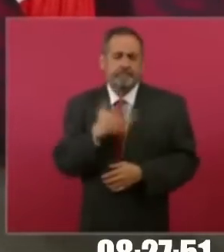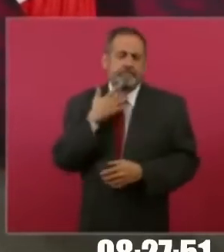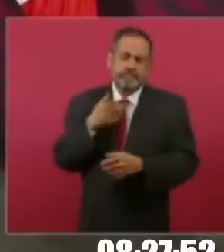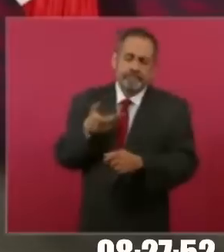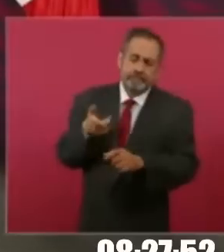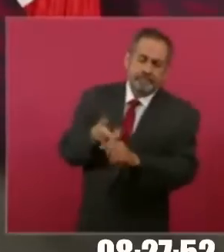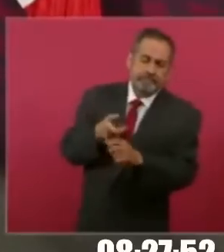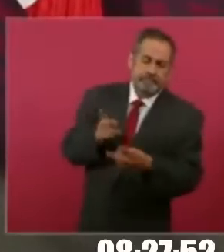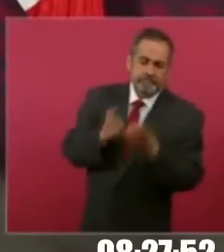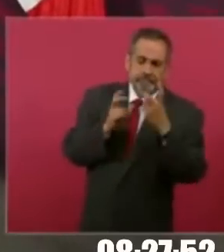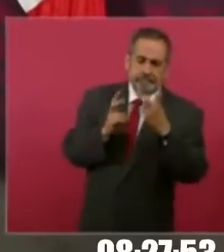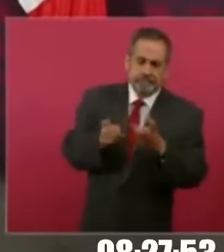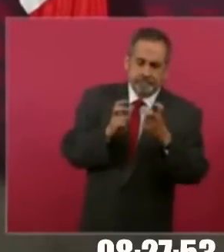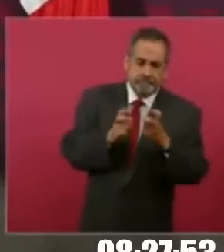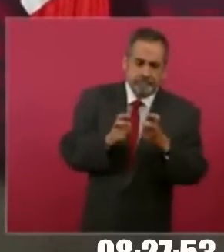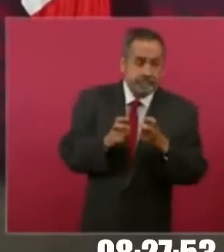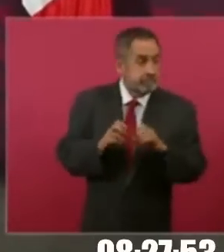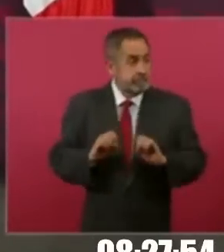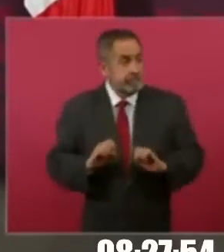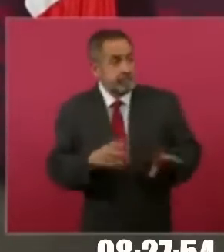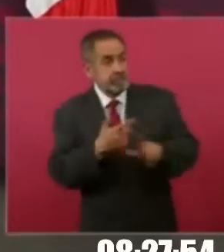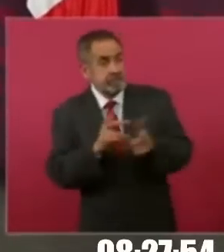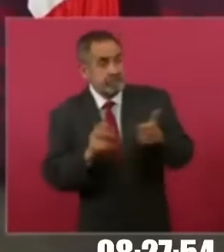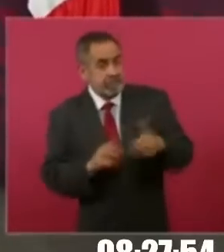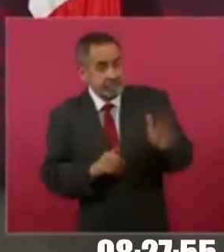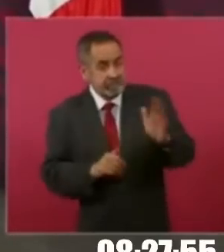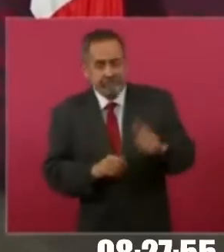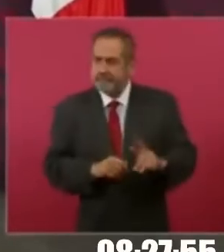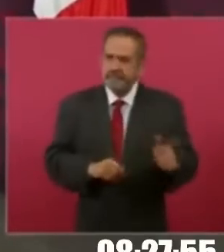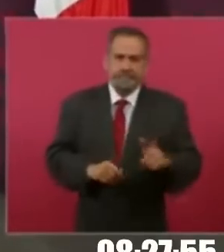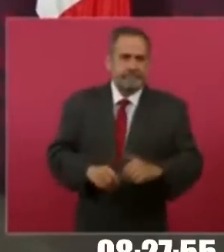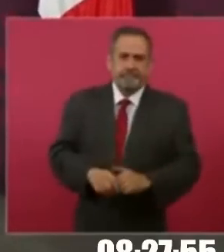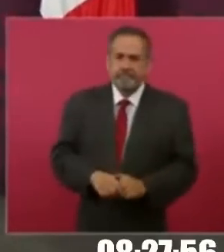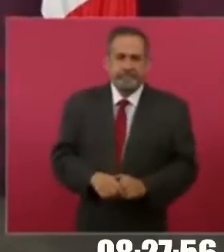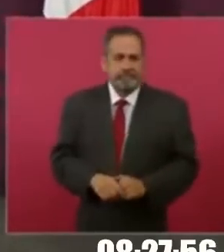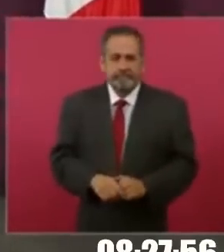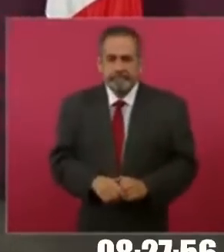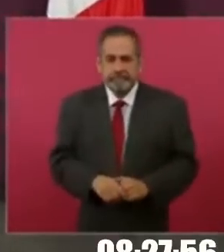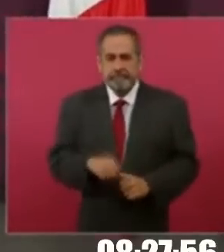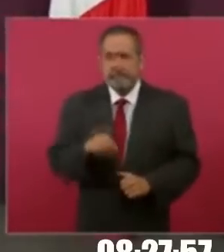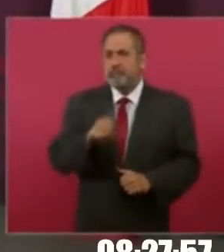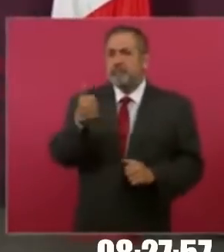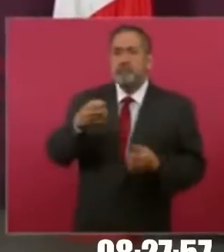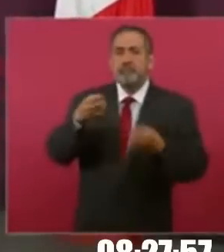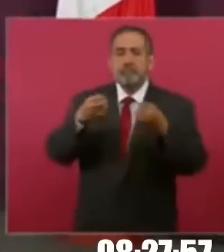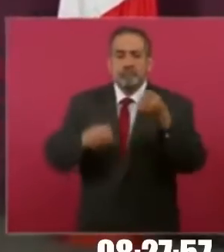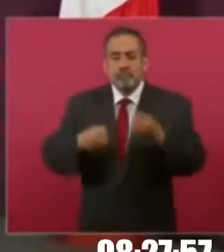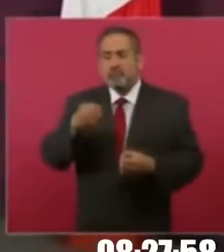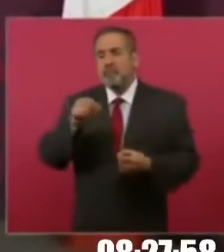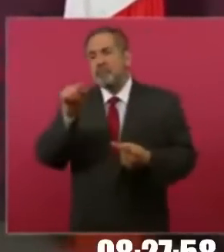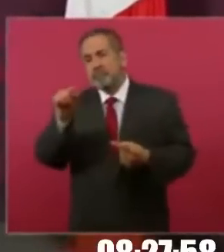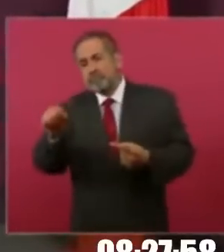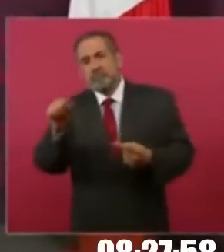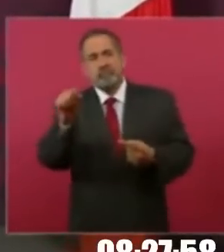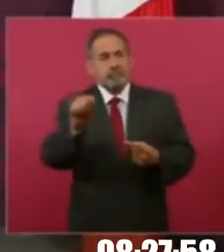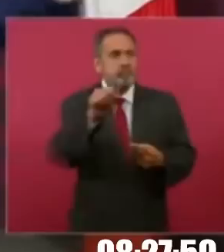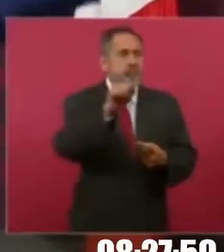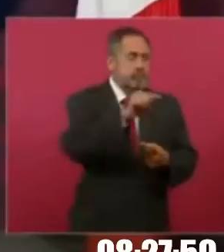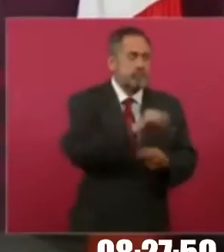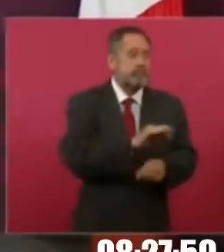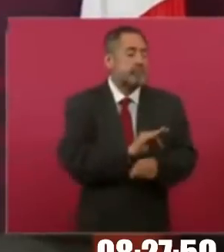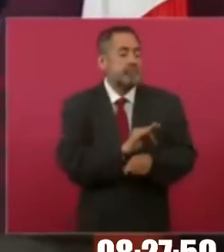no este un juez otro juez otro que